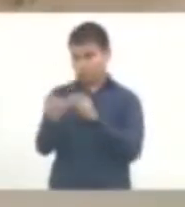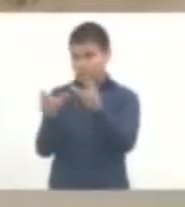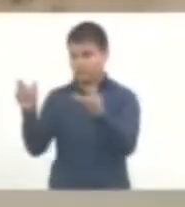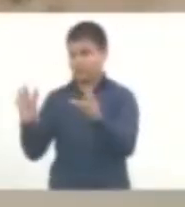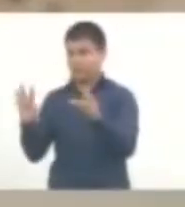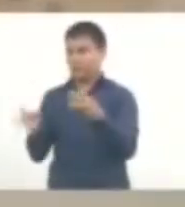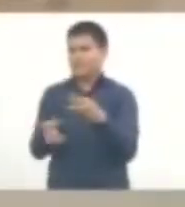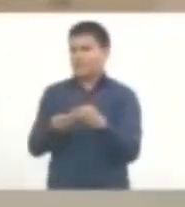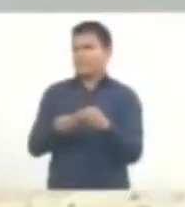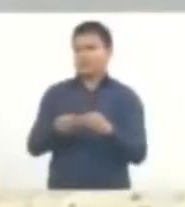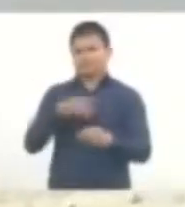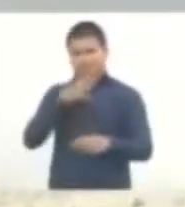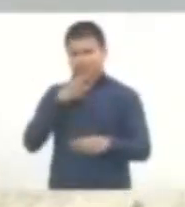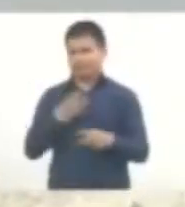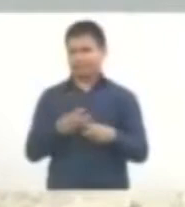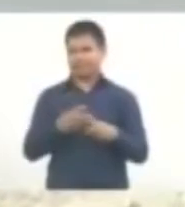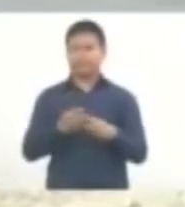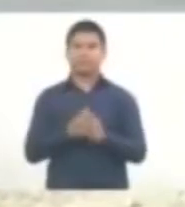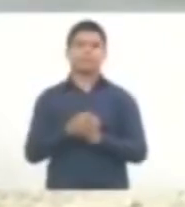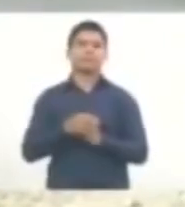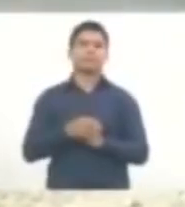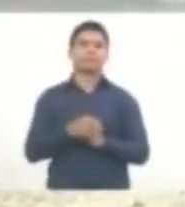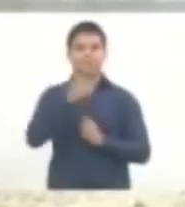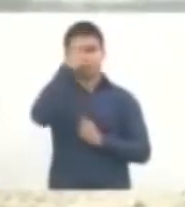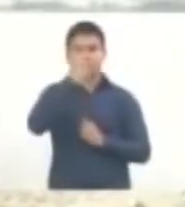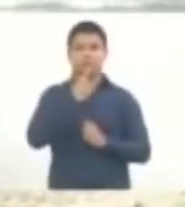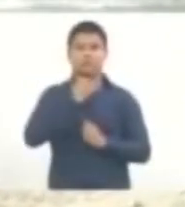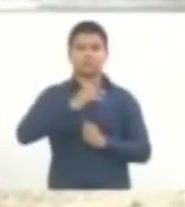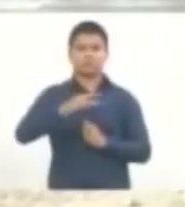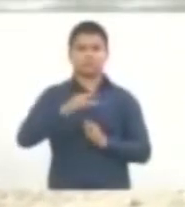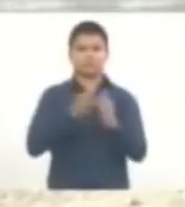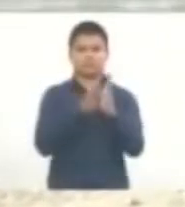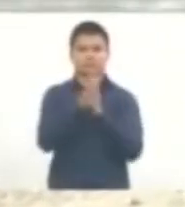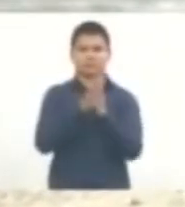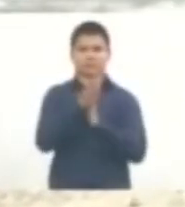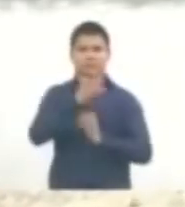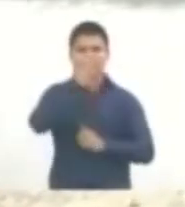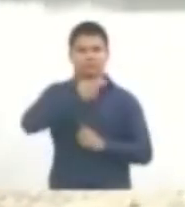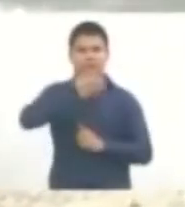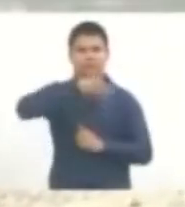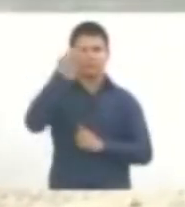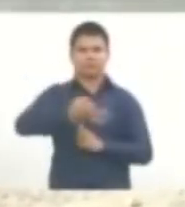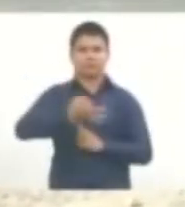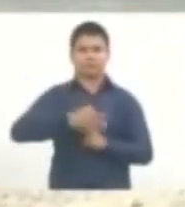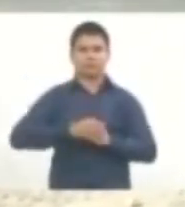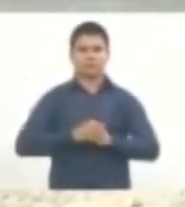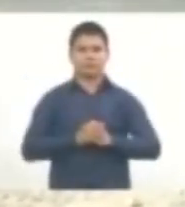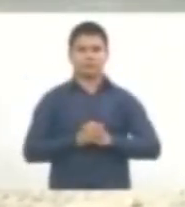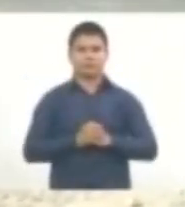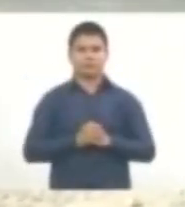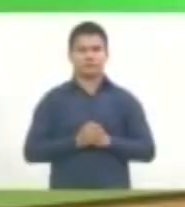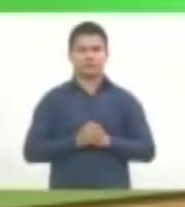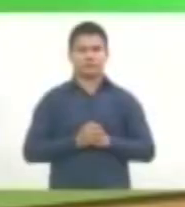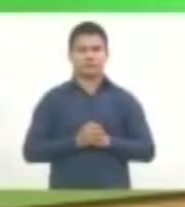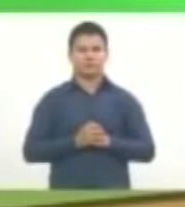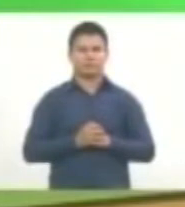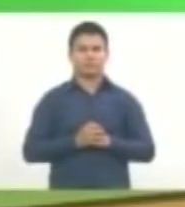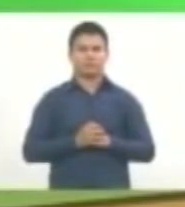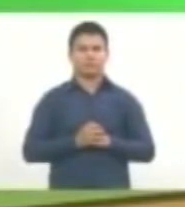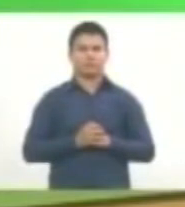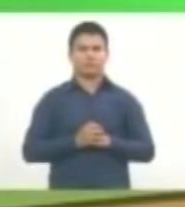en el departamento de Magdalena. Desde Santa Marta informó Nisfisney Gutiérrez. Las noticias, un compromiso con la verdad.